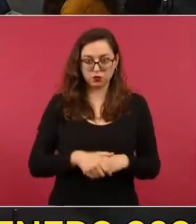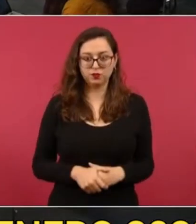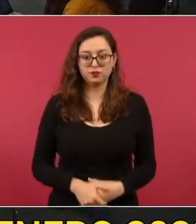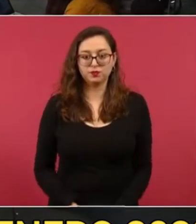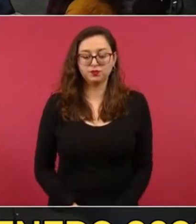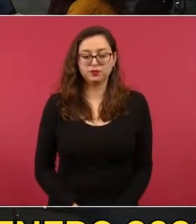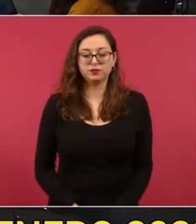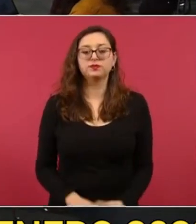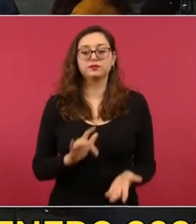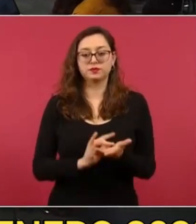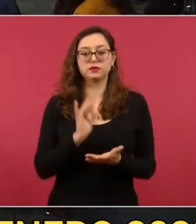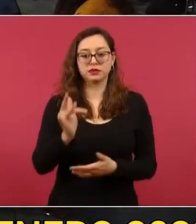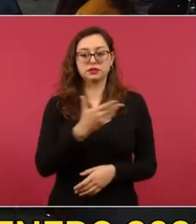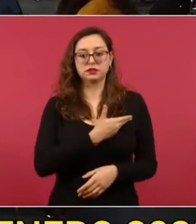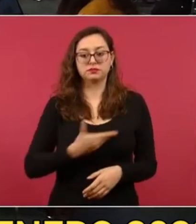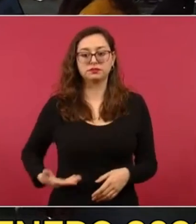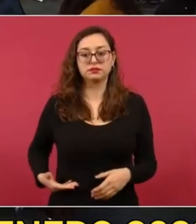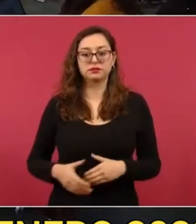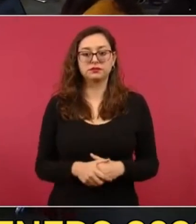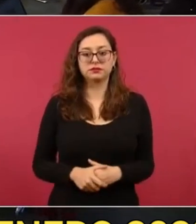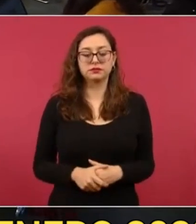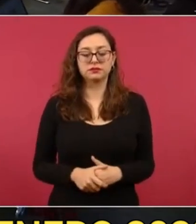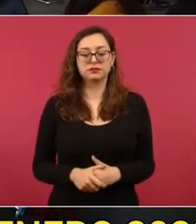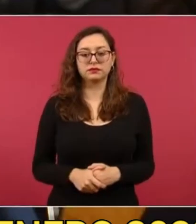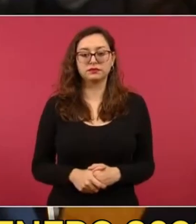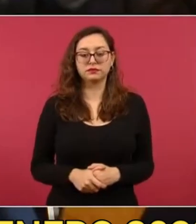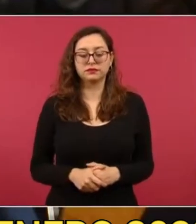asunto. Gracias, presidente. Y bueno,